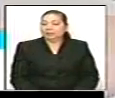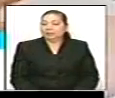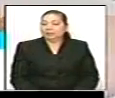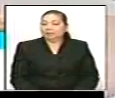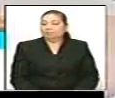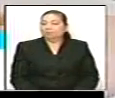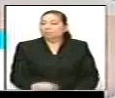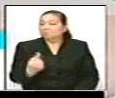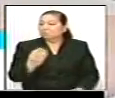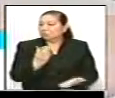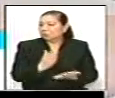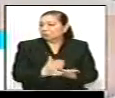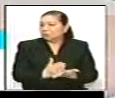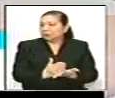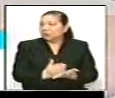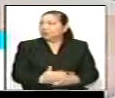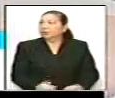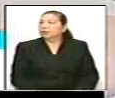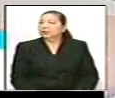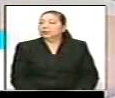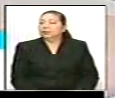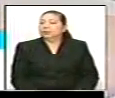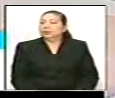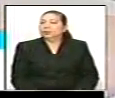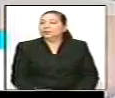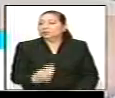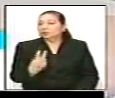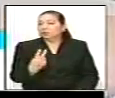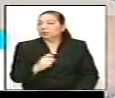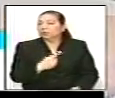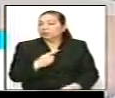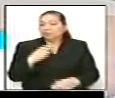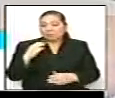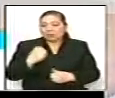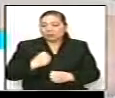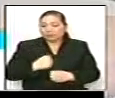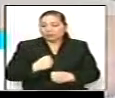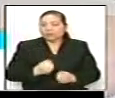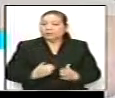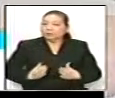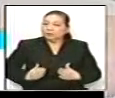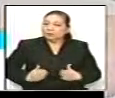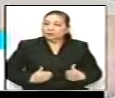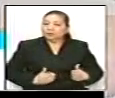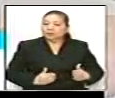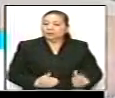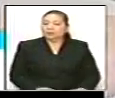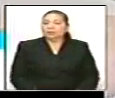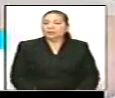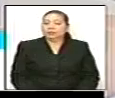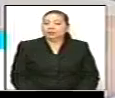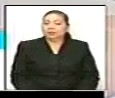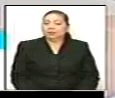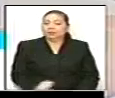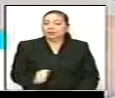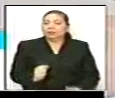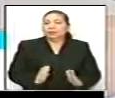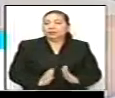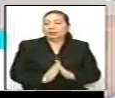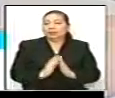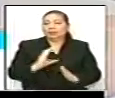que fue la primera parte. Quiero decir, 2 en fuerzas policiales, en Carrizales y Esteras 3, y en Santa